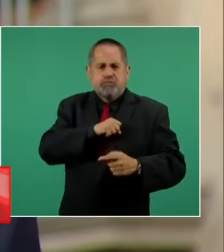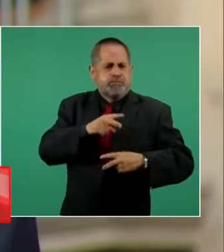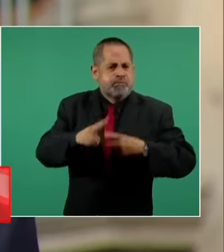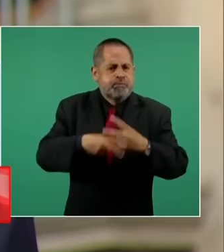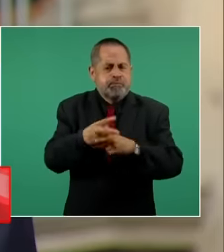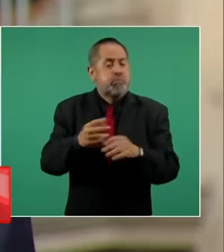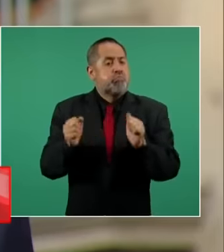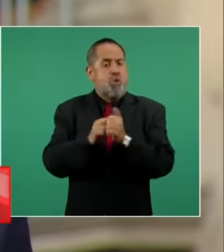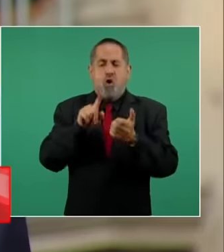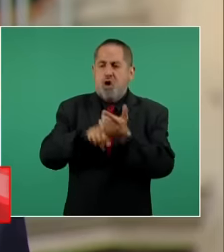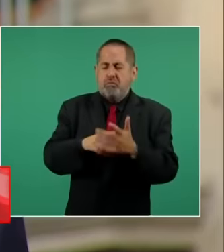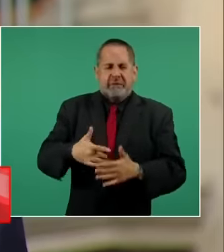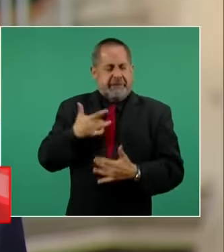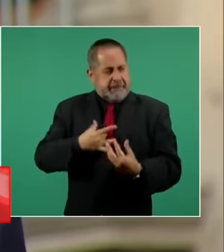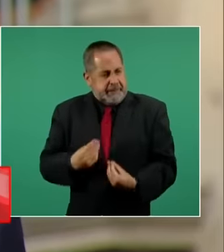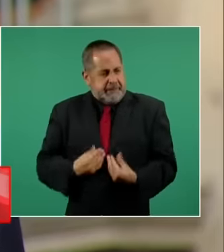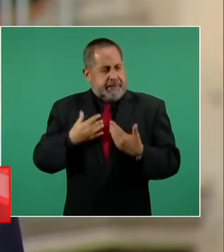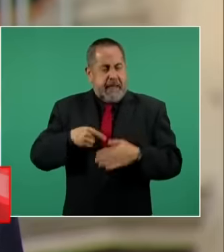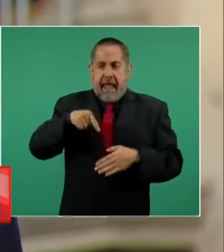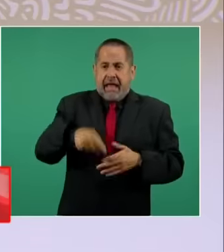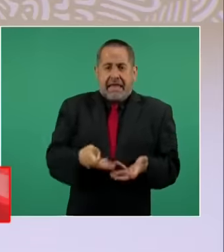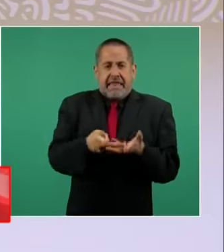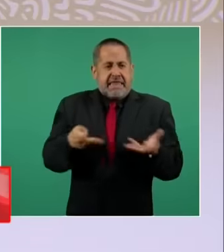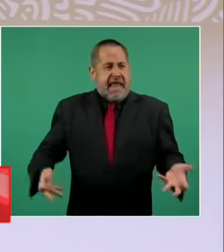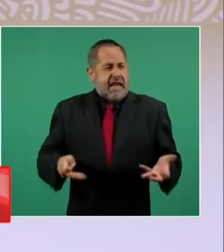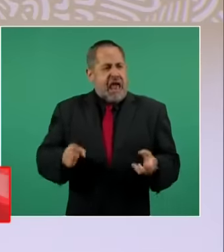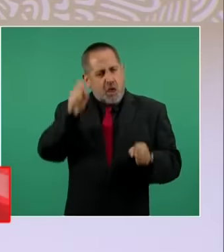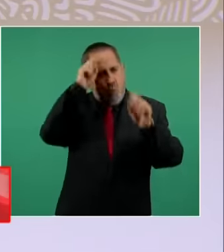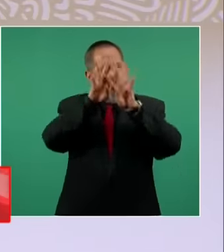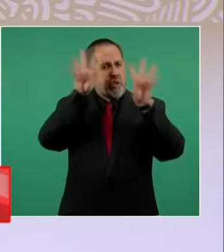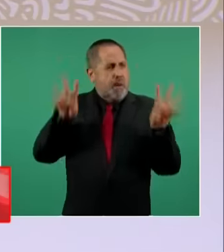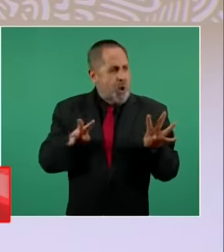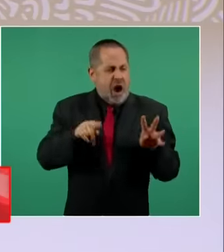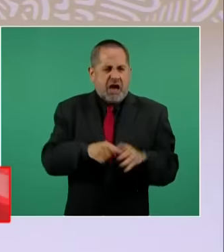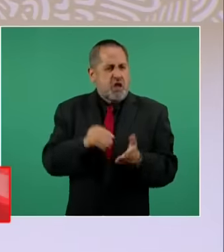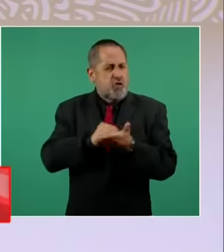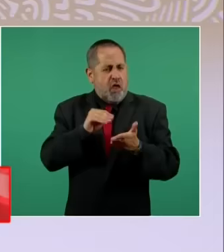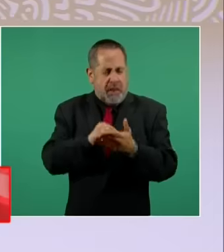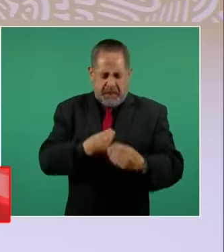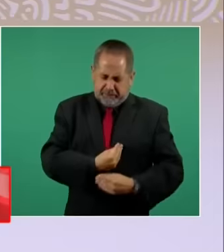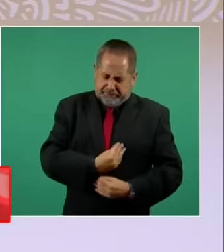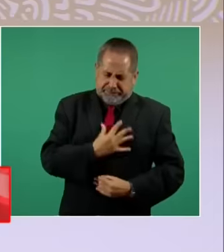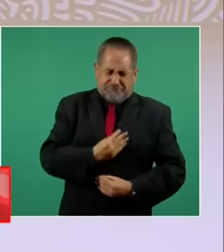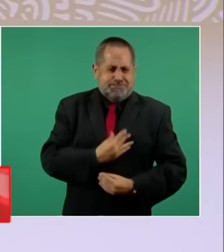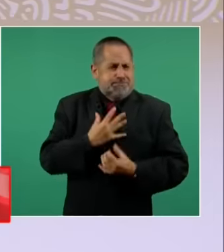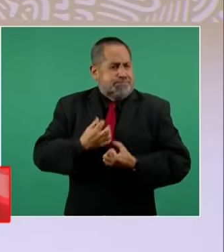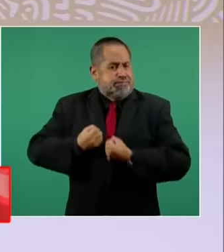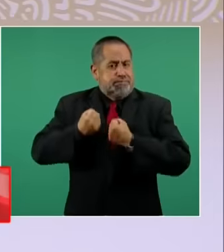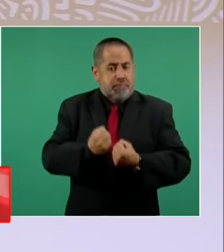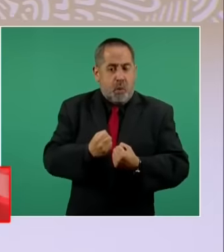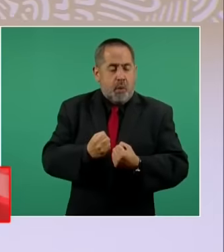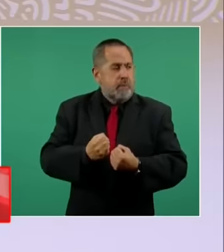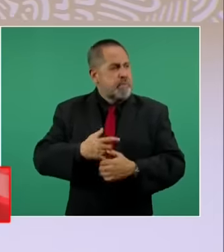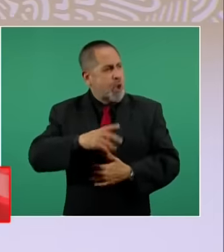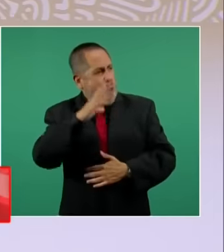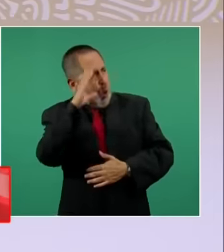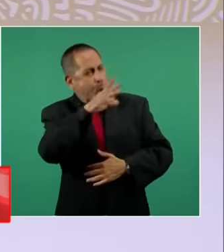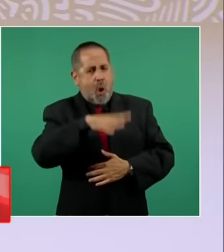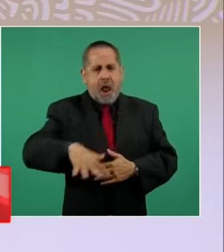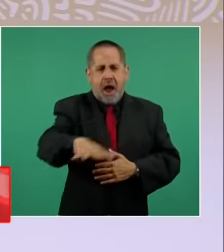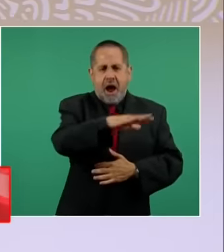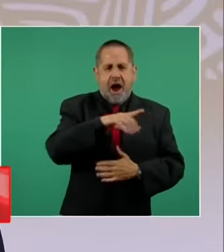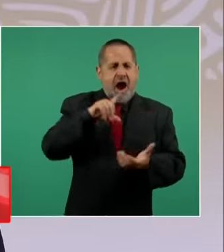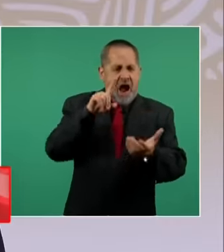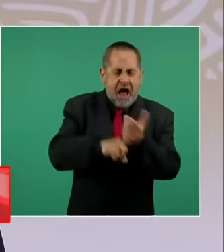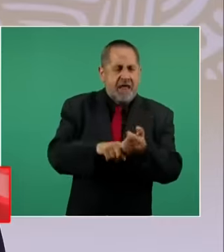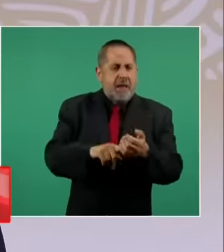rescoldo en las cenizas de Cuauhtémoc, nunca apagadas. Saludamos a un pueblo que funde en crisol de su